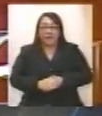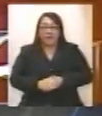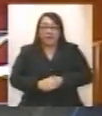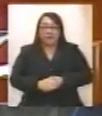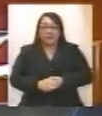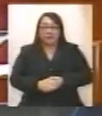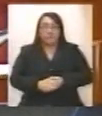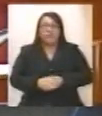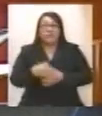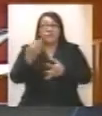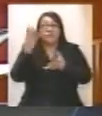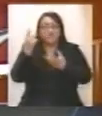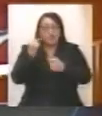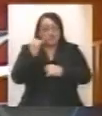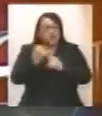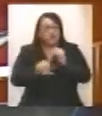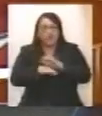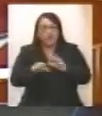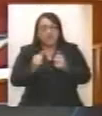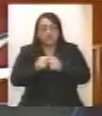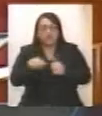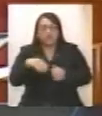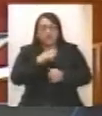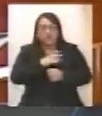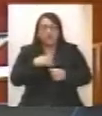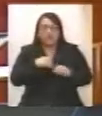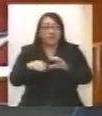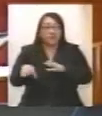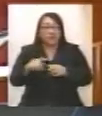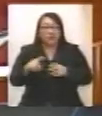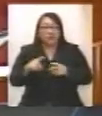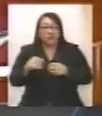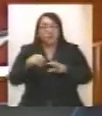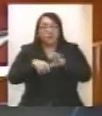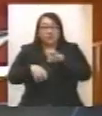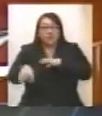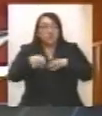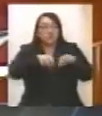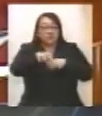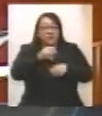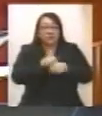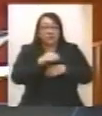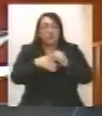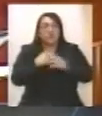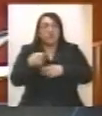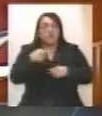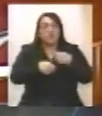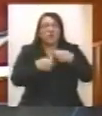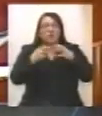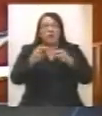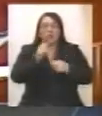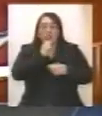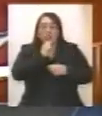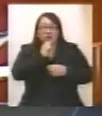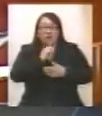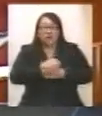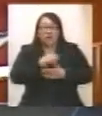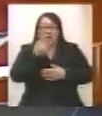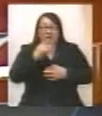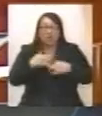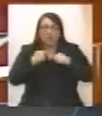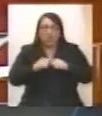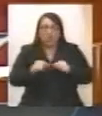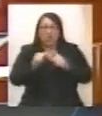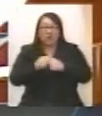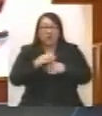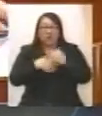Esperamos que al cierre de esta gestión de gobierno hayamos descentralizado la inversión privada y pública para continuar